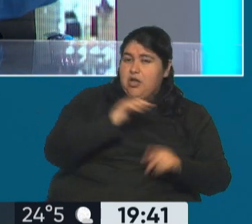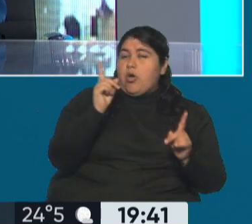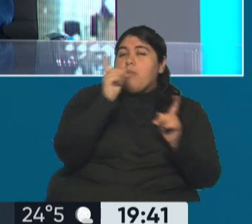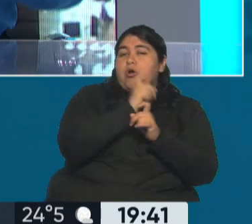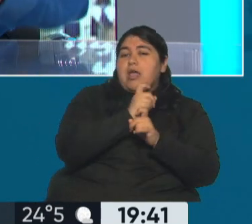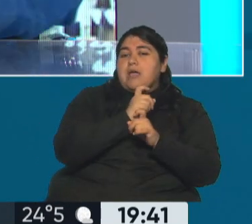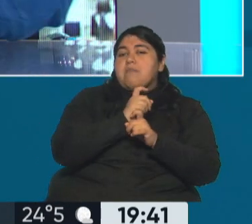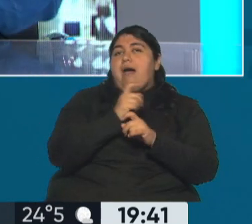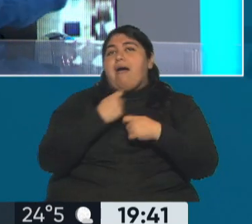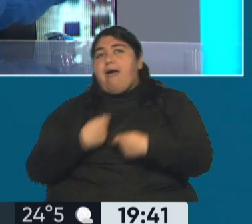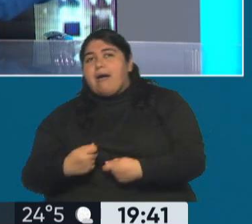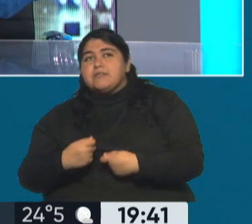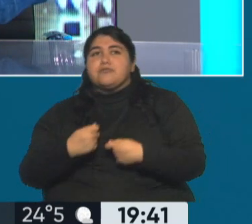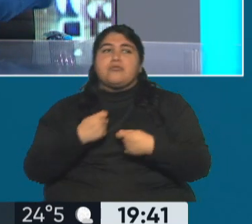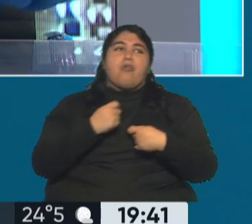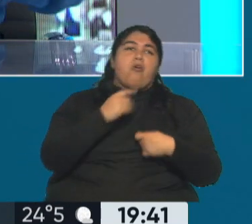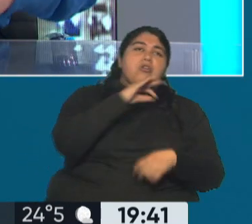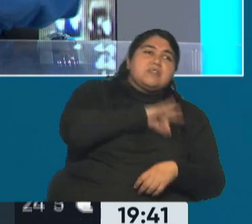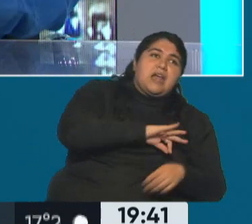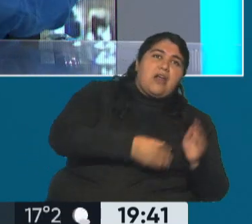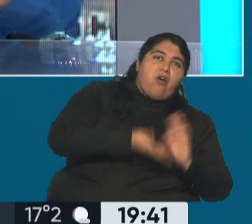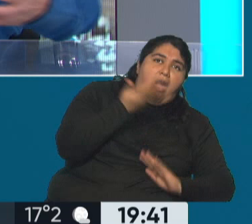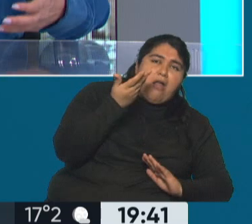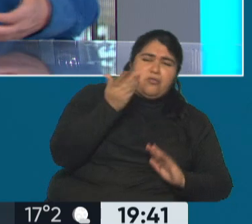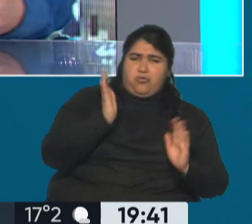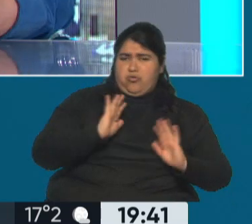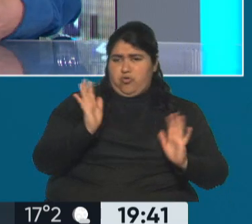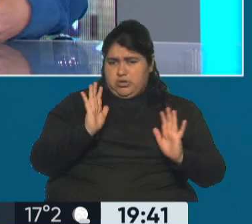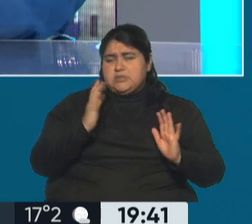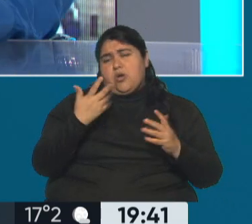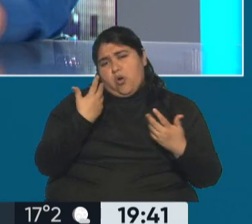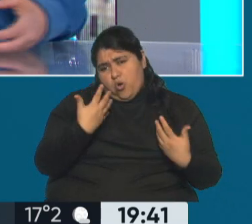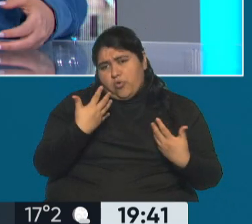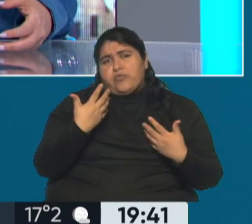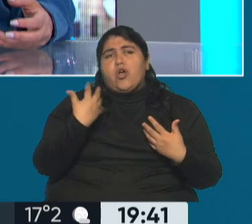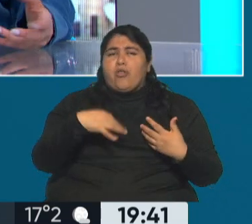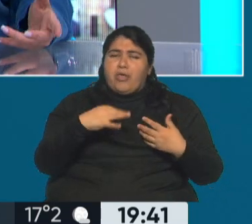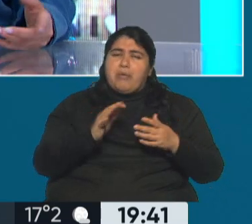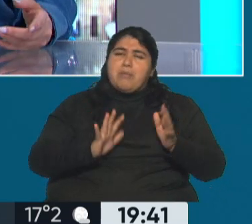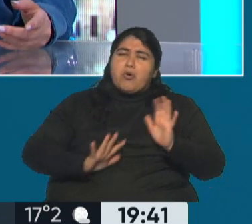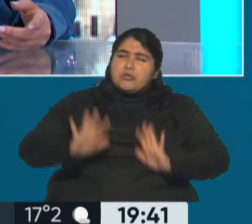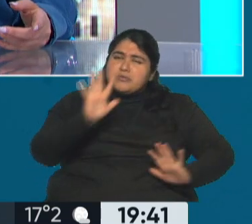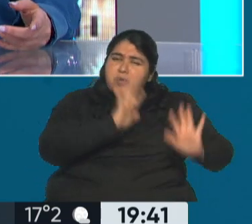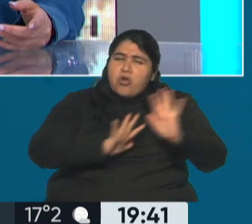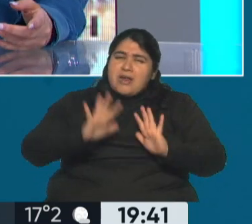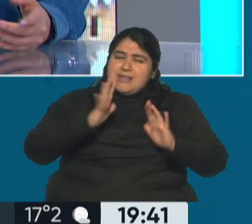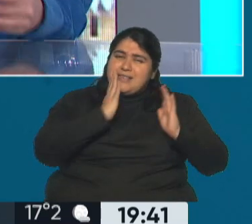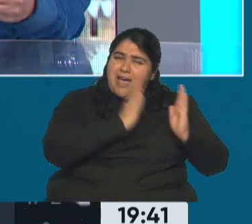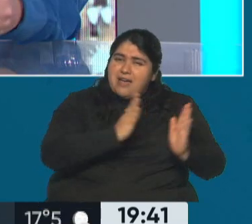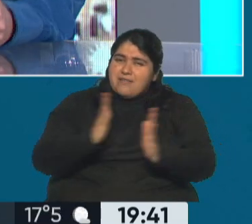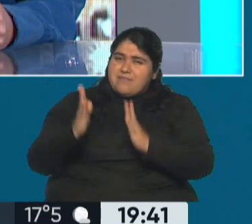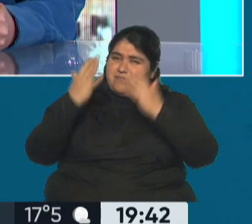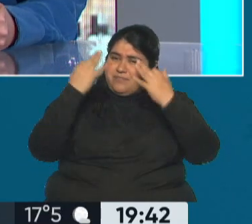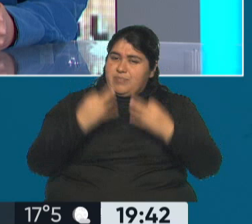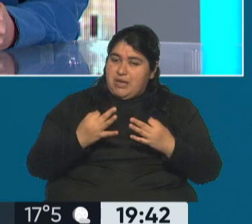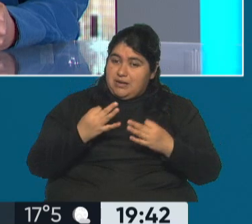emisión, es un problema de gasto, es un problema de salarios altos. Sí, claro que conviene hacer un ordenamiento macroeconómico de todas las variables. Ahora,